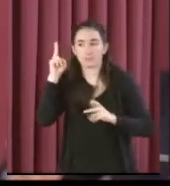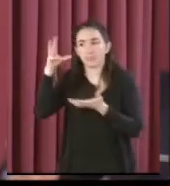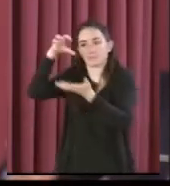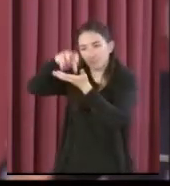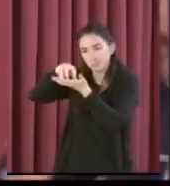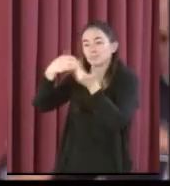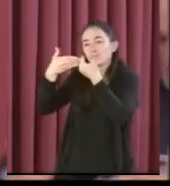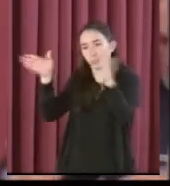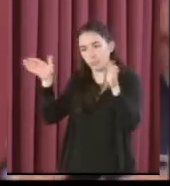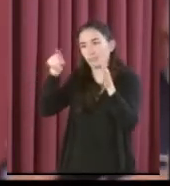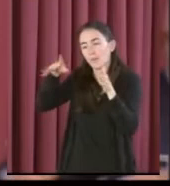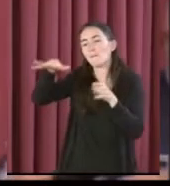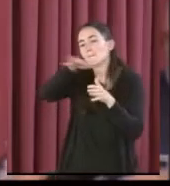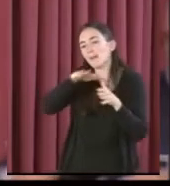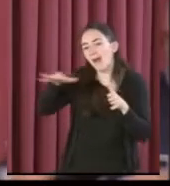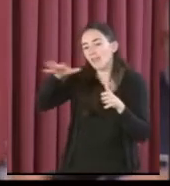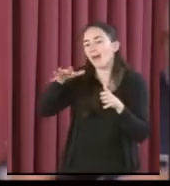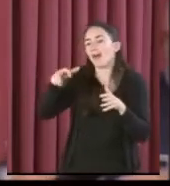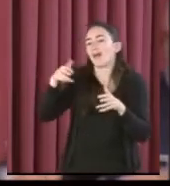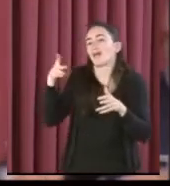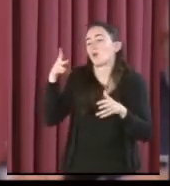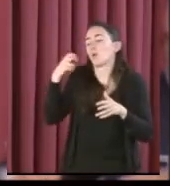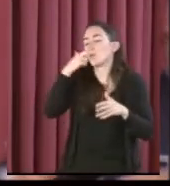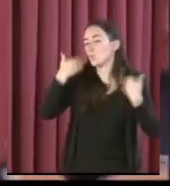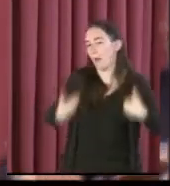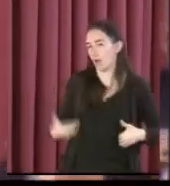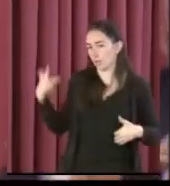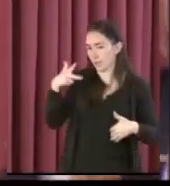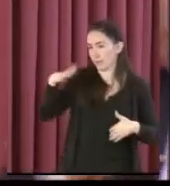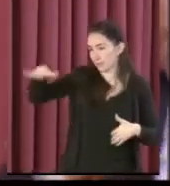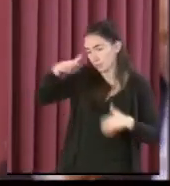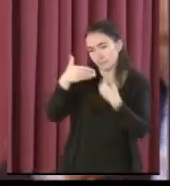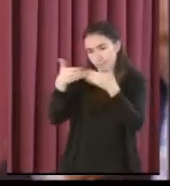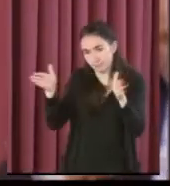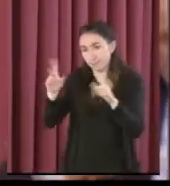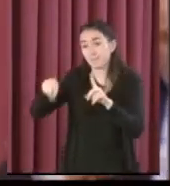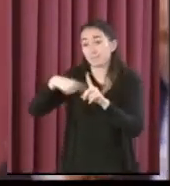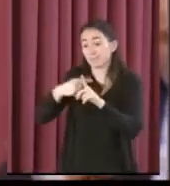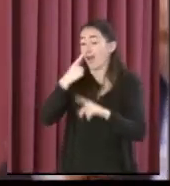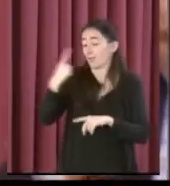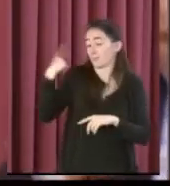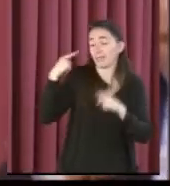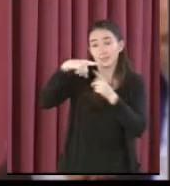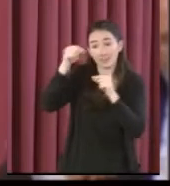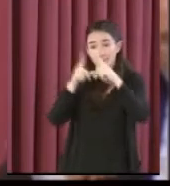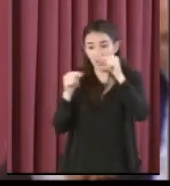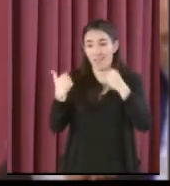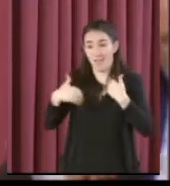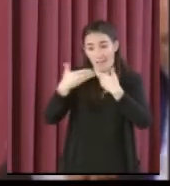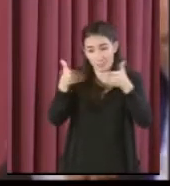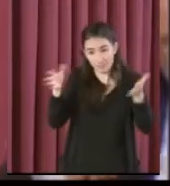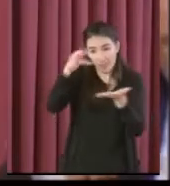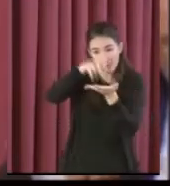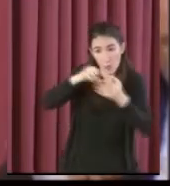Humanos. Este centro se sumará al que abrió sus puertas en el barrio de la Estrella el año pasado o en el barrio de Yagüe en la